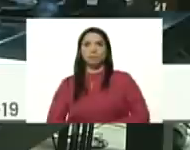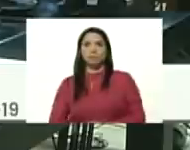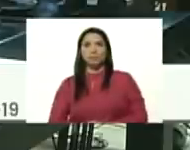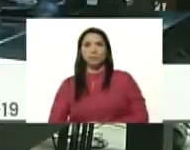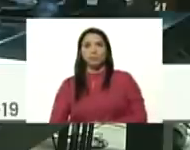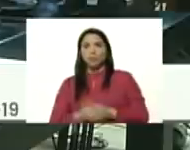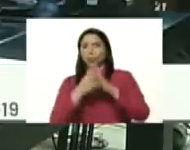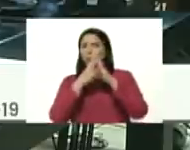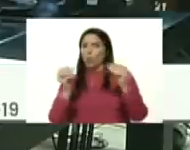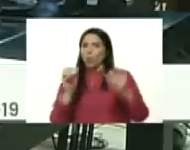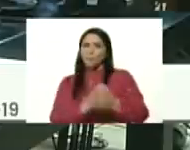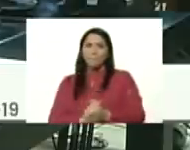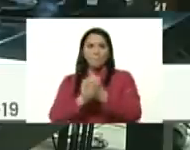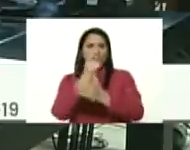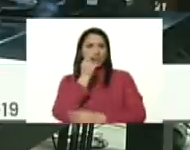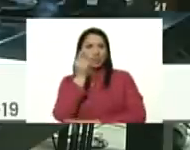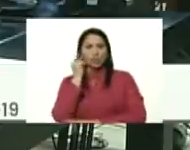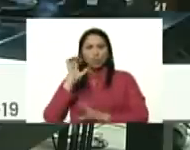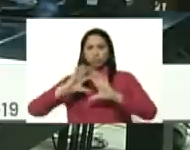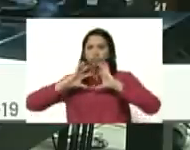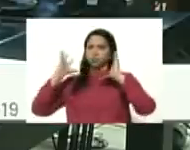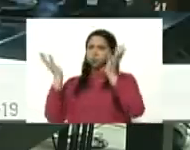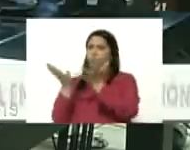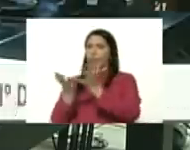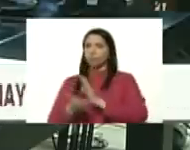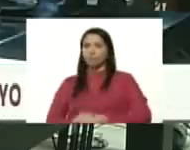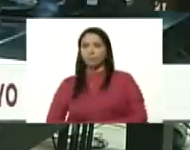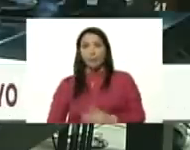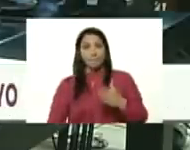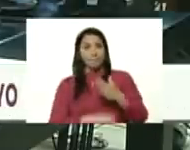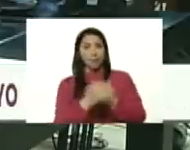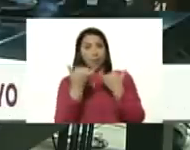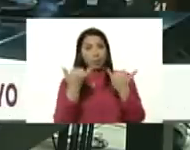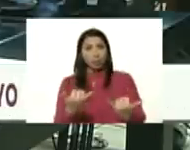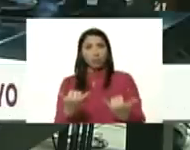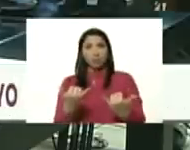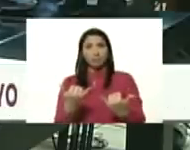los compañeros y compañeras del mundo. Vámonos a Guayana.